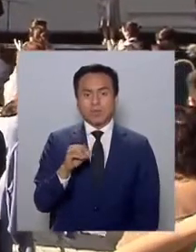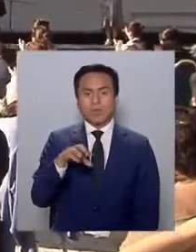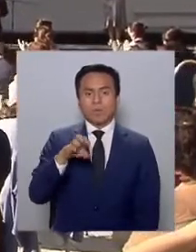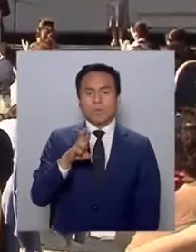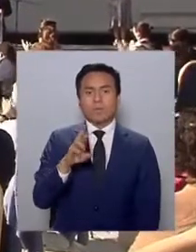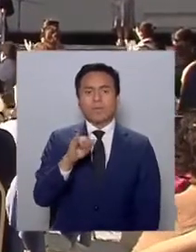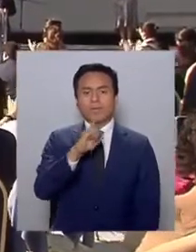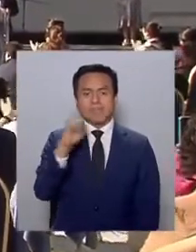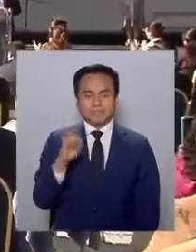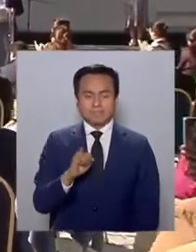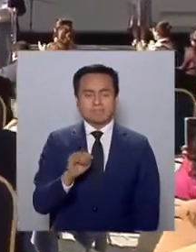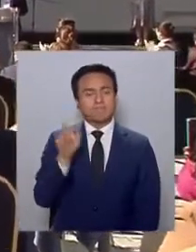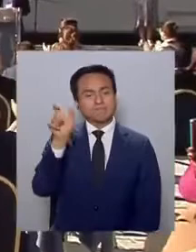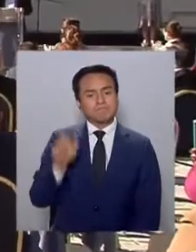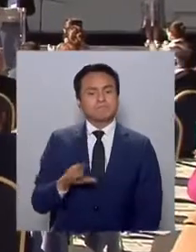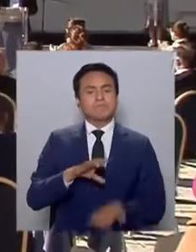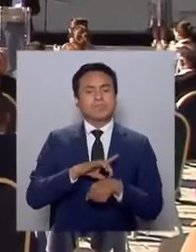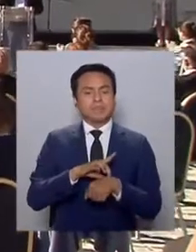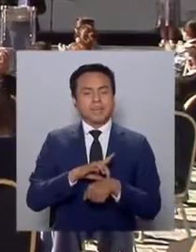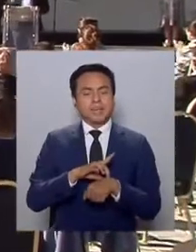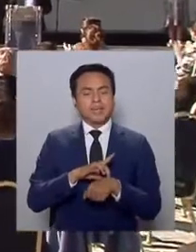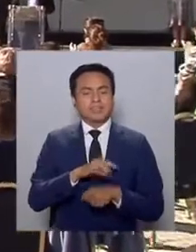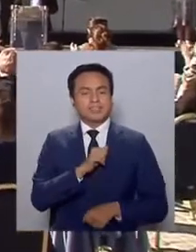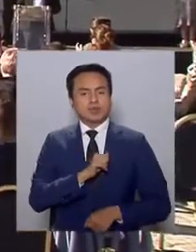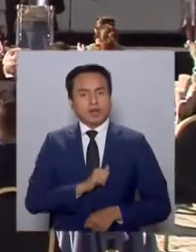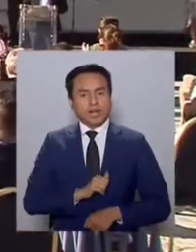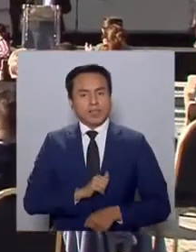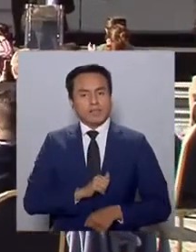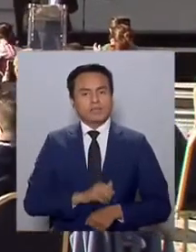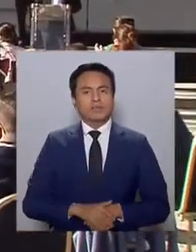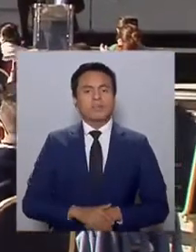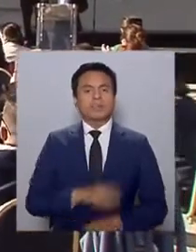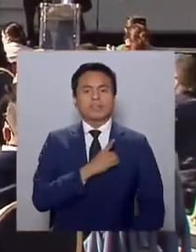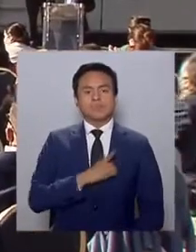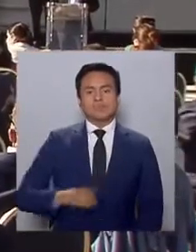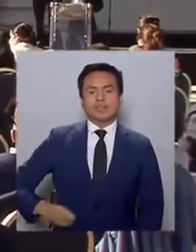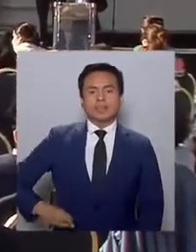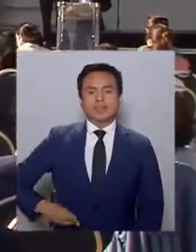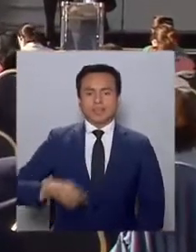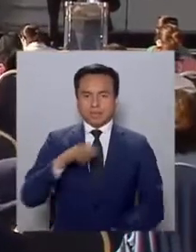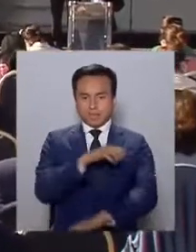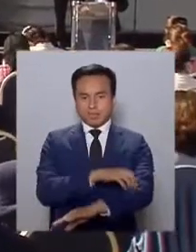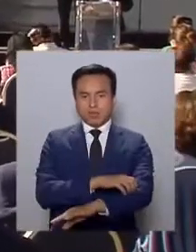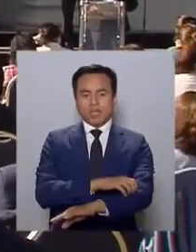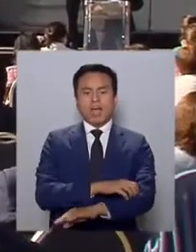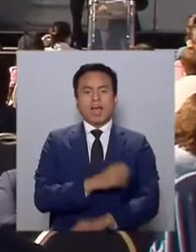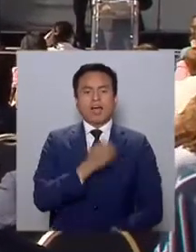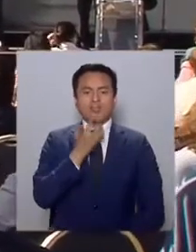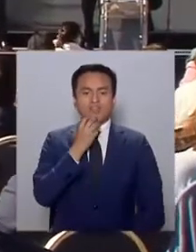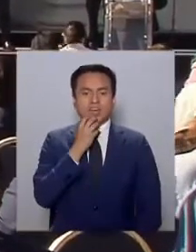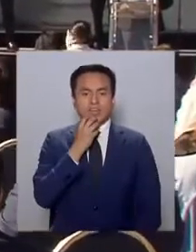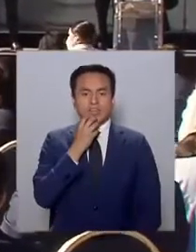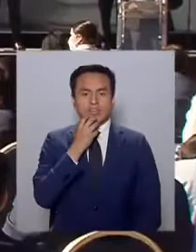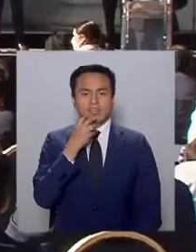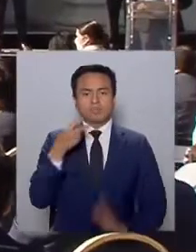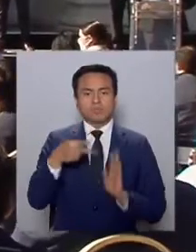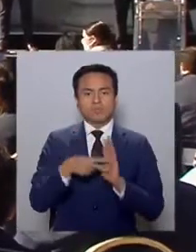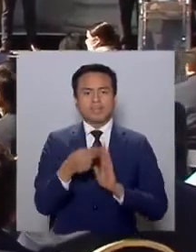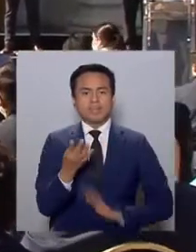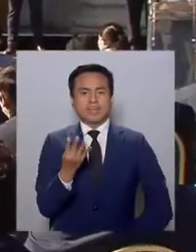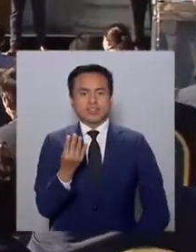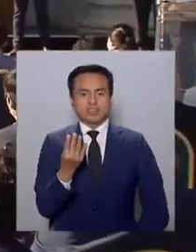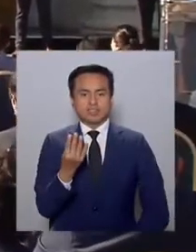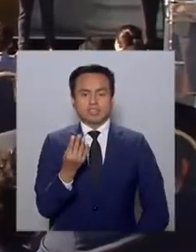Marcela Hernando es médica cirujano y diputada por la región de Antofagasta desde